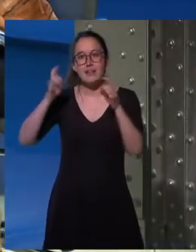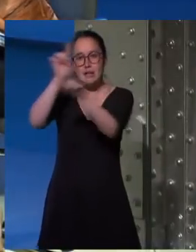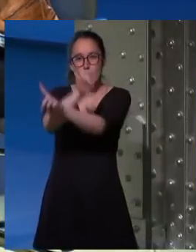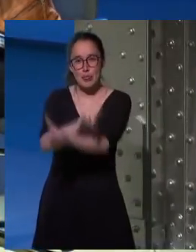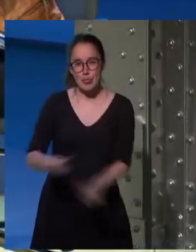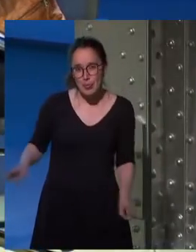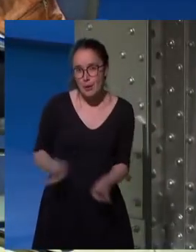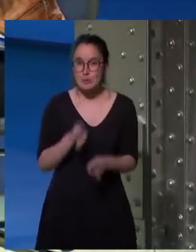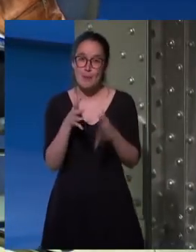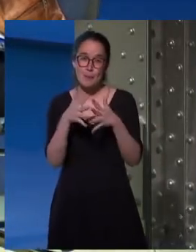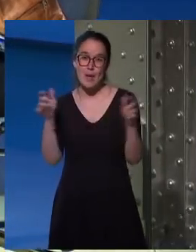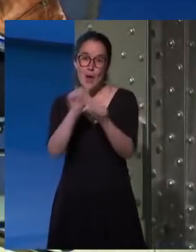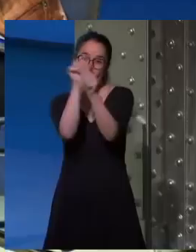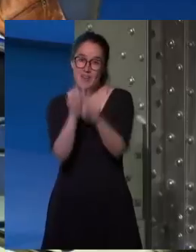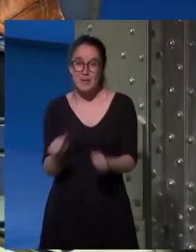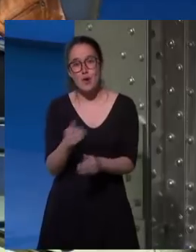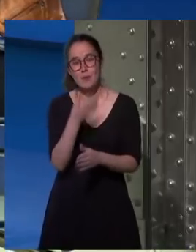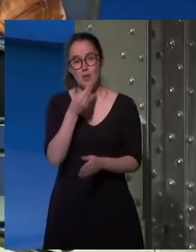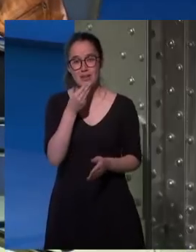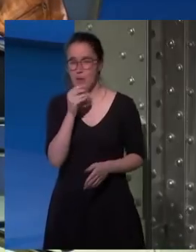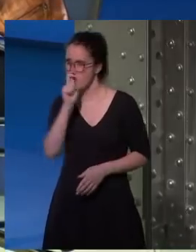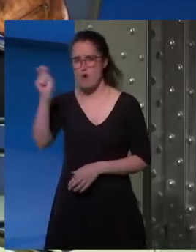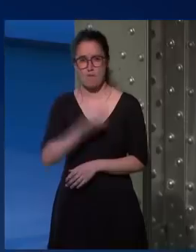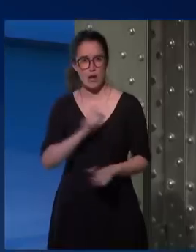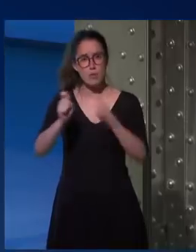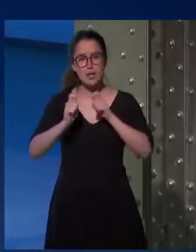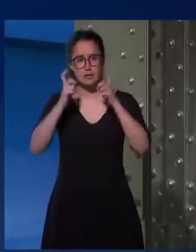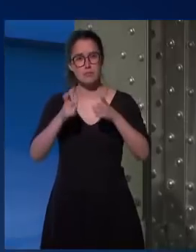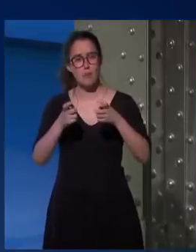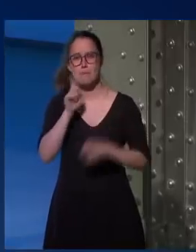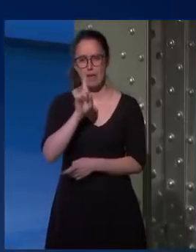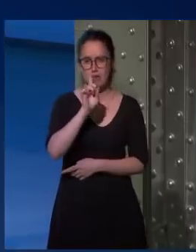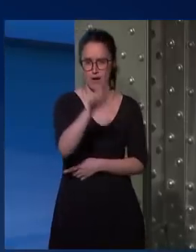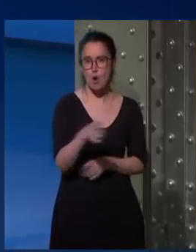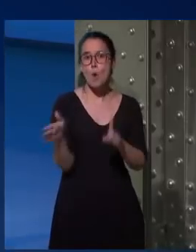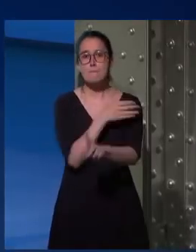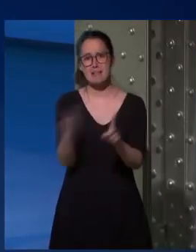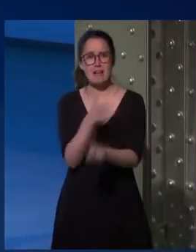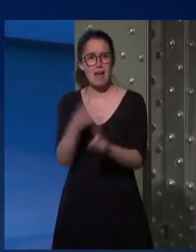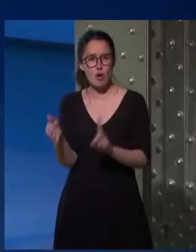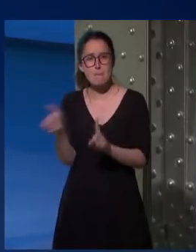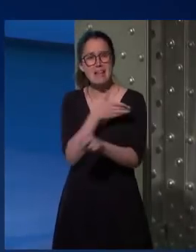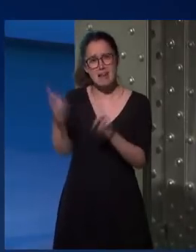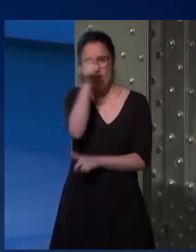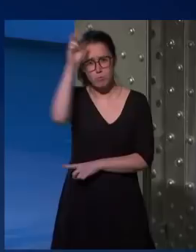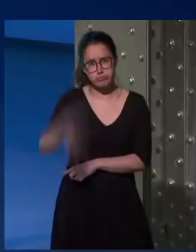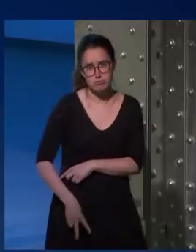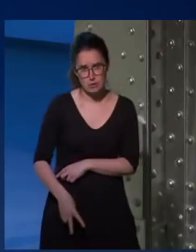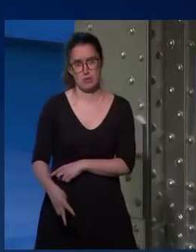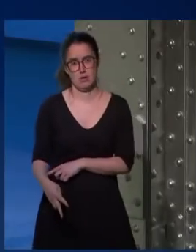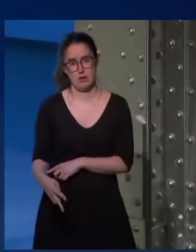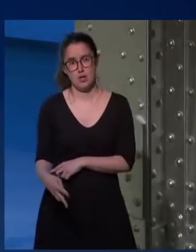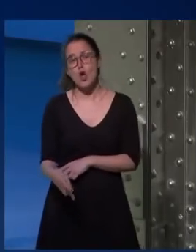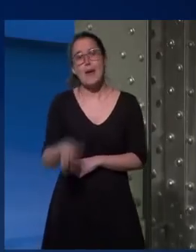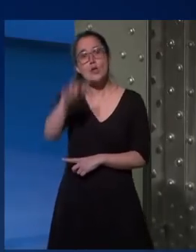disimular con eufemismos, tampoco nos vale, y como periodistas también lo desmontamos. Un maltratador es un maltratador. Tú no puedes decir un hombre que